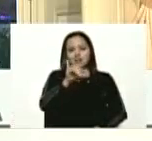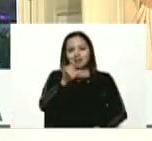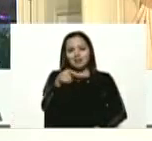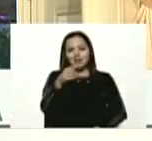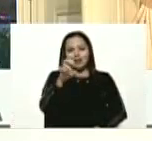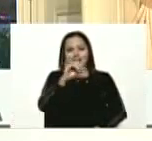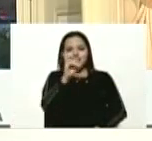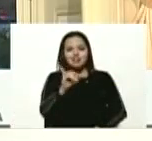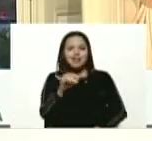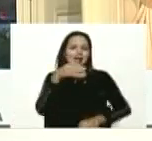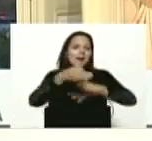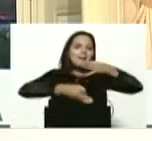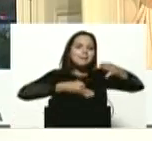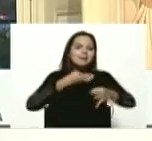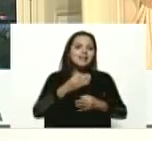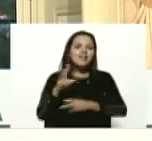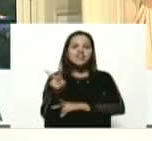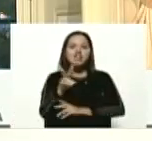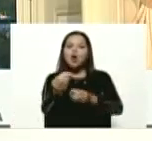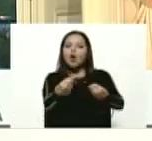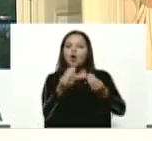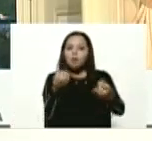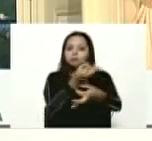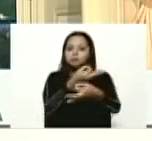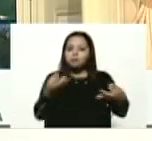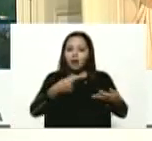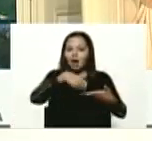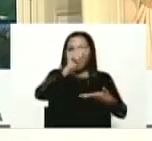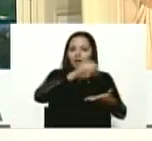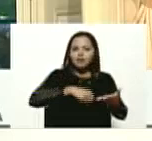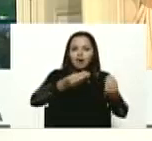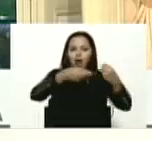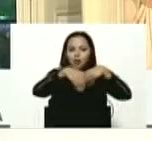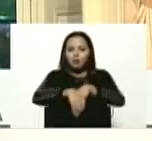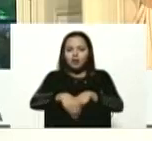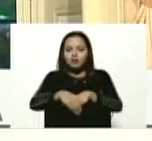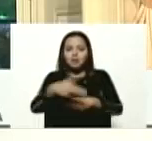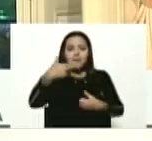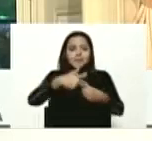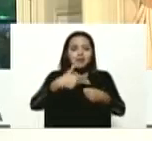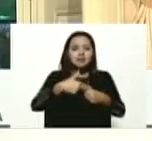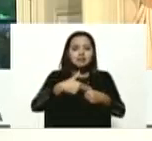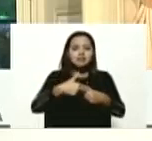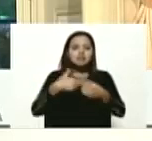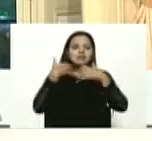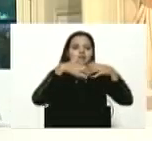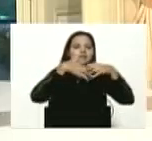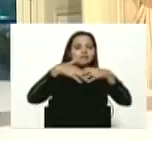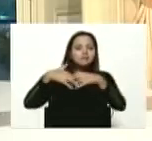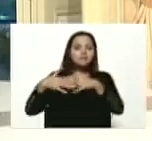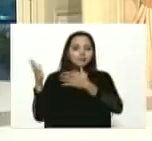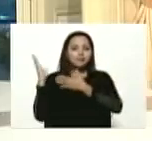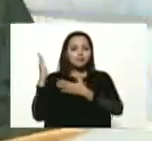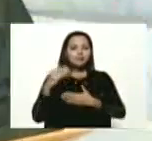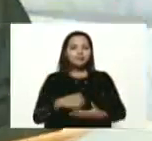este gran éxito que hemos tenido en las negociaciones por Petrocedeño. Adelante, Tarek, por